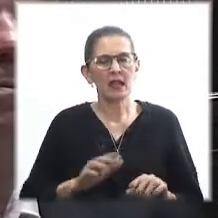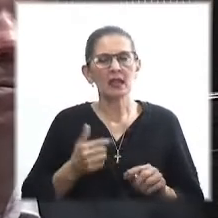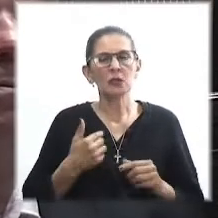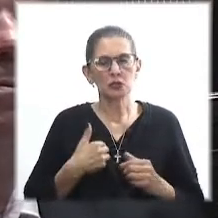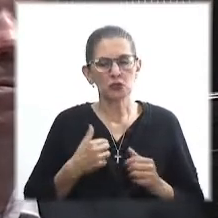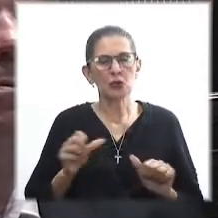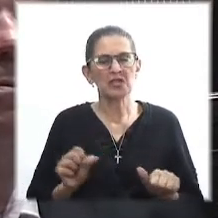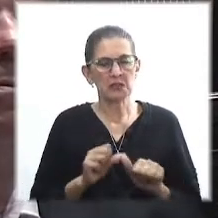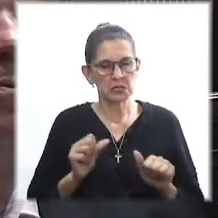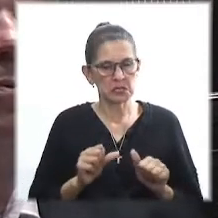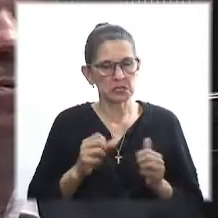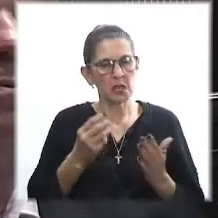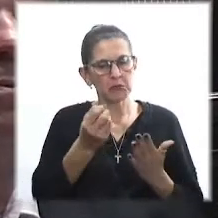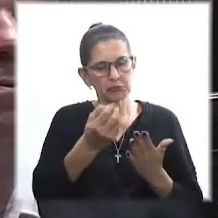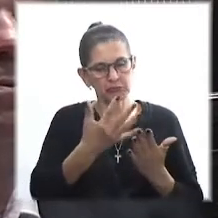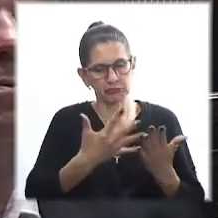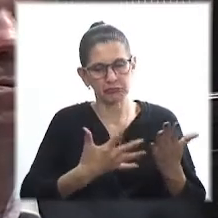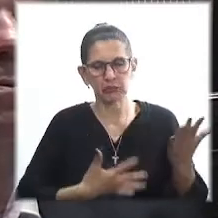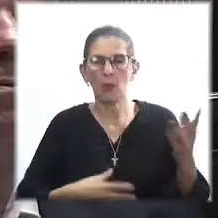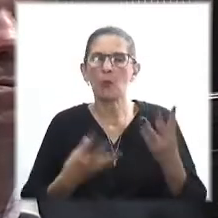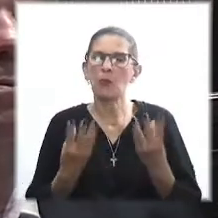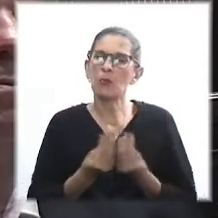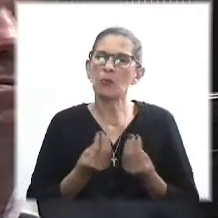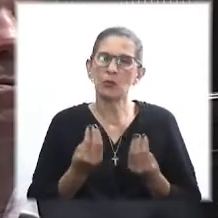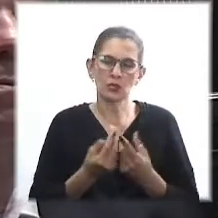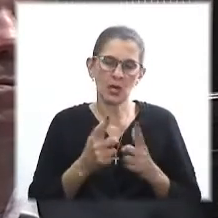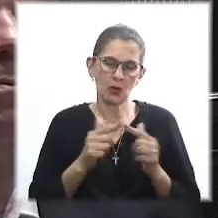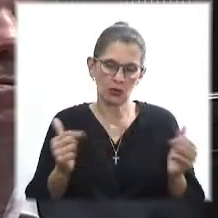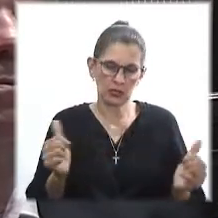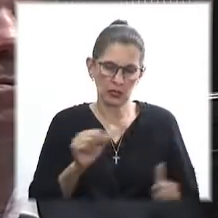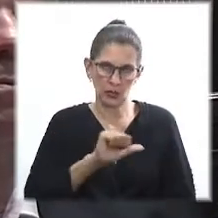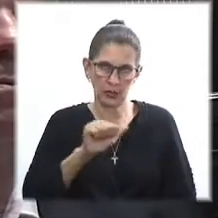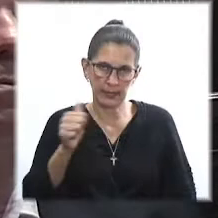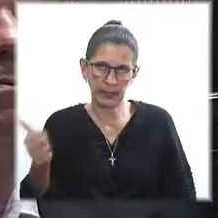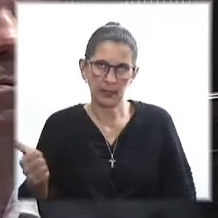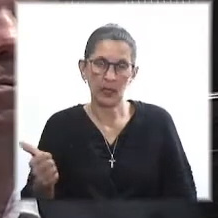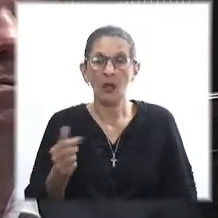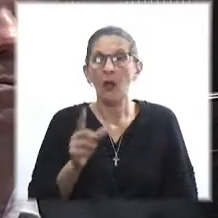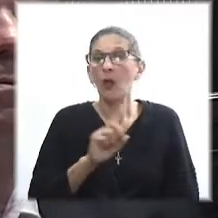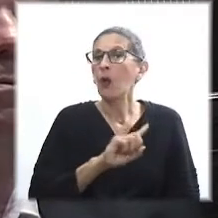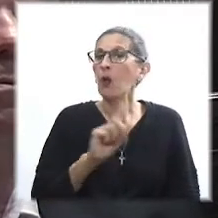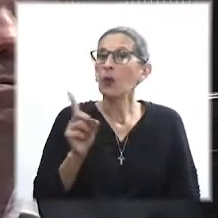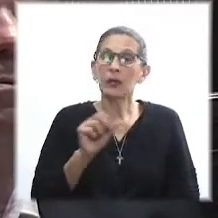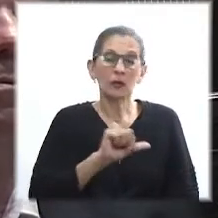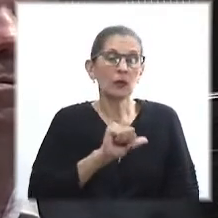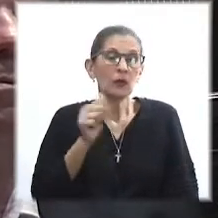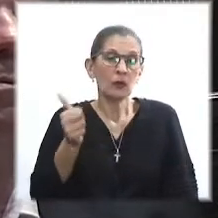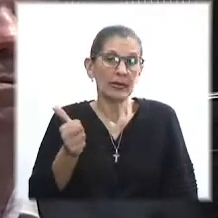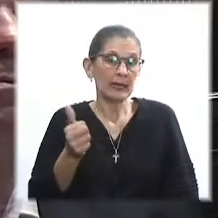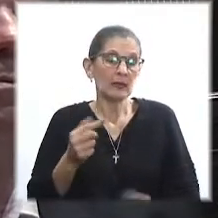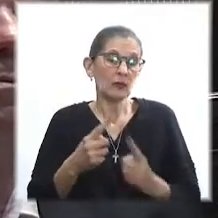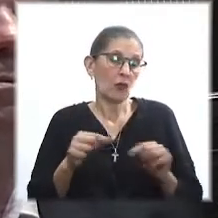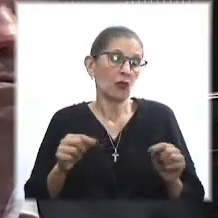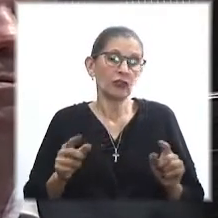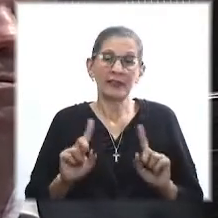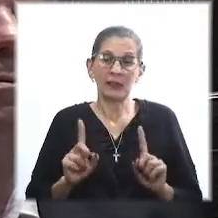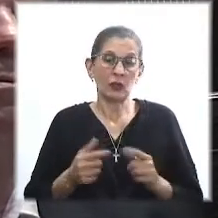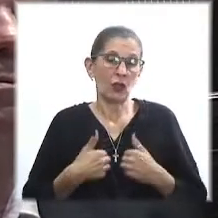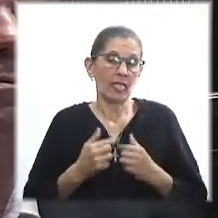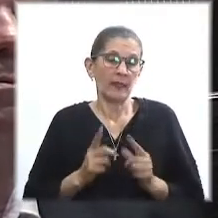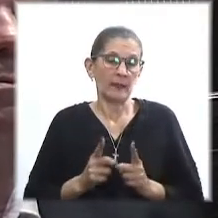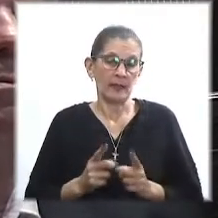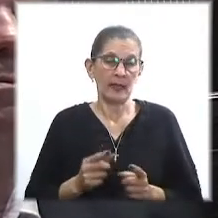intentó. Muchas cosas logró. Lo que no logró fue lo que no dependía de él. Así que a su memoria, a